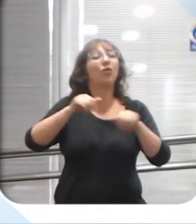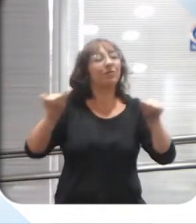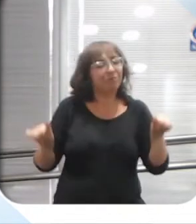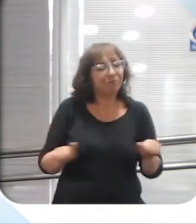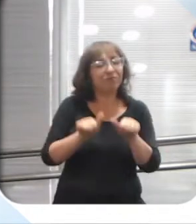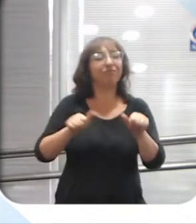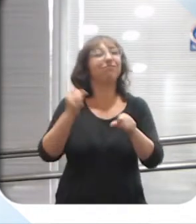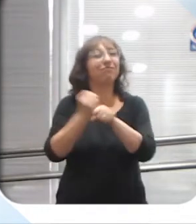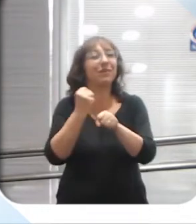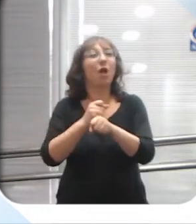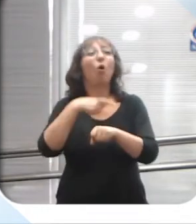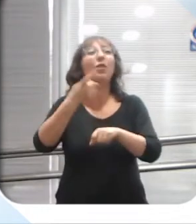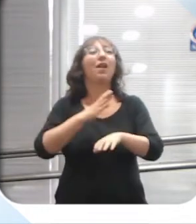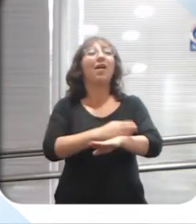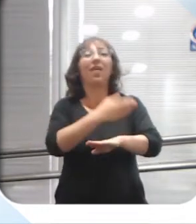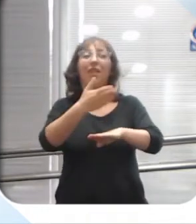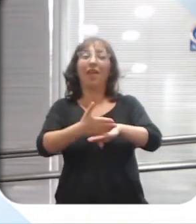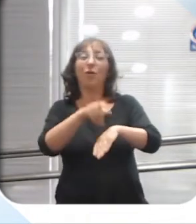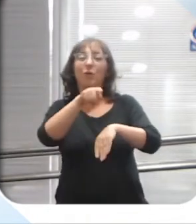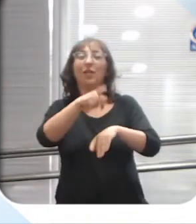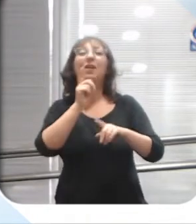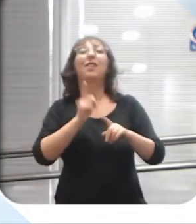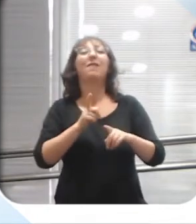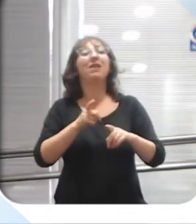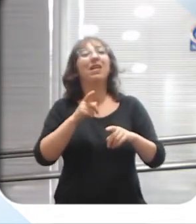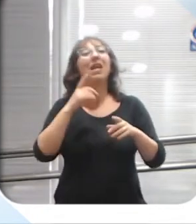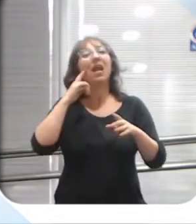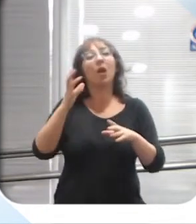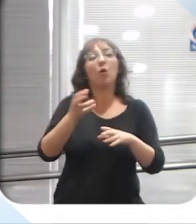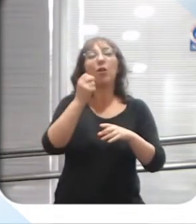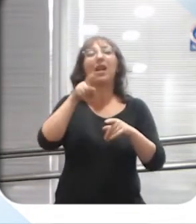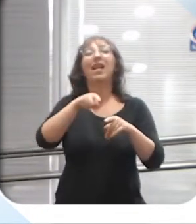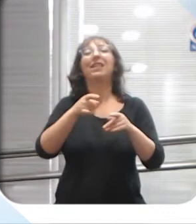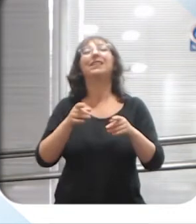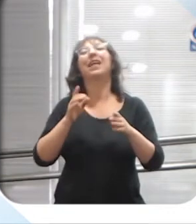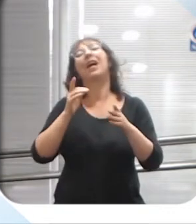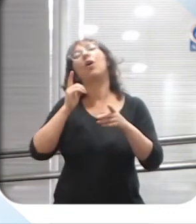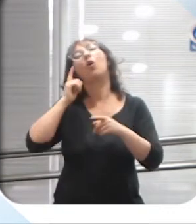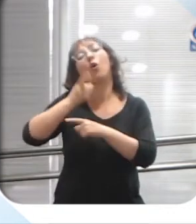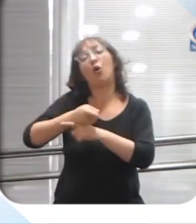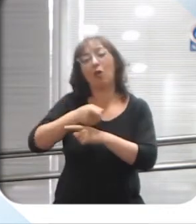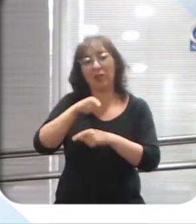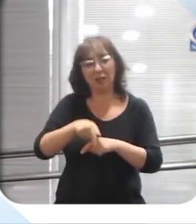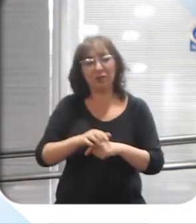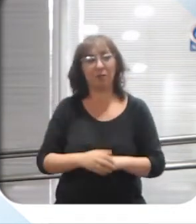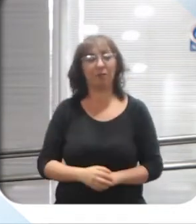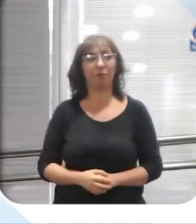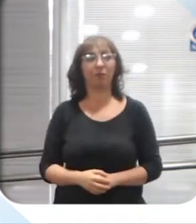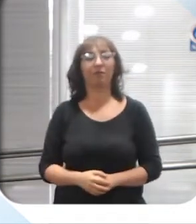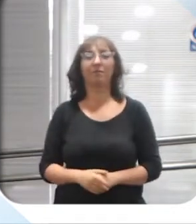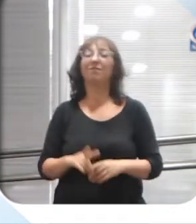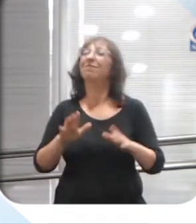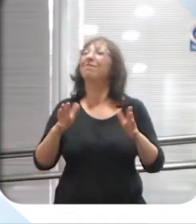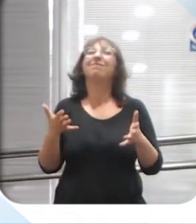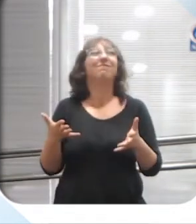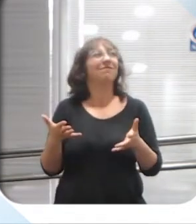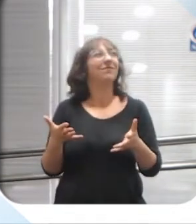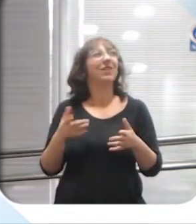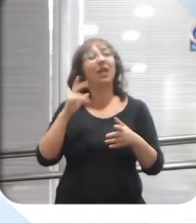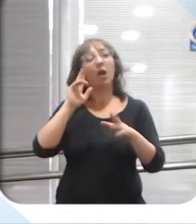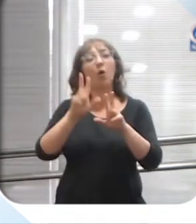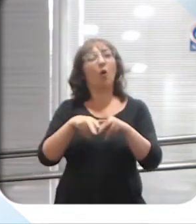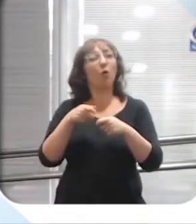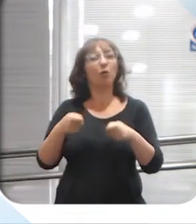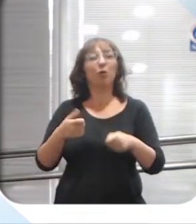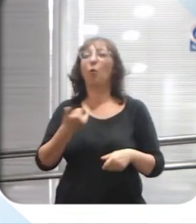acciones y a otras causas que generaban que las mujeres se encontraran en esa condición. ¿Esto qué era la conclusión